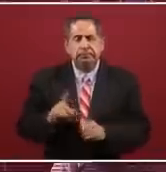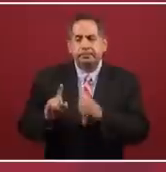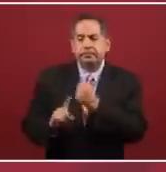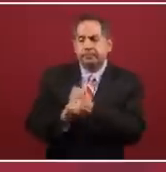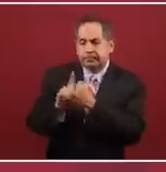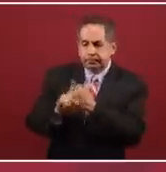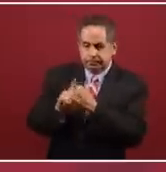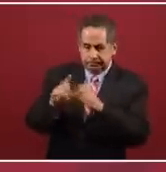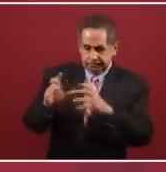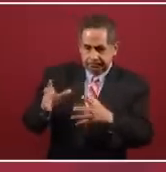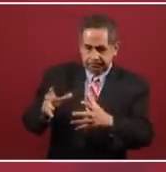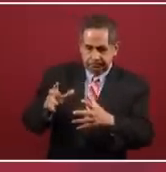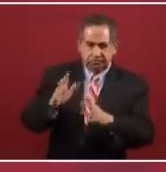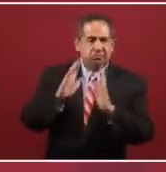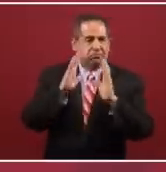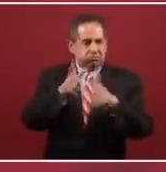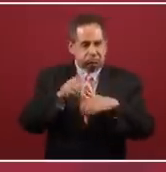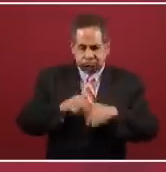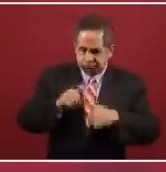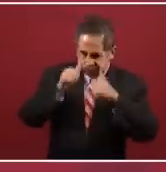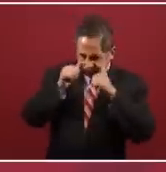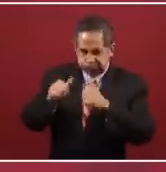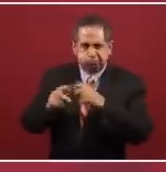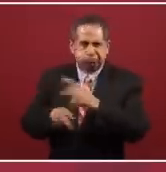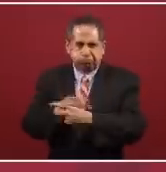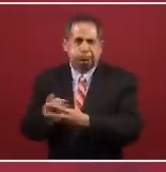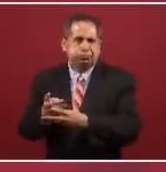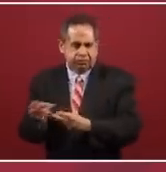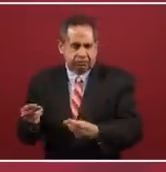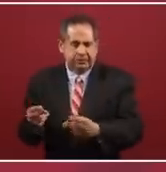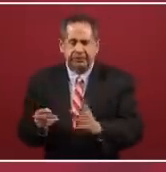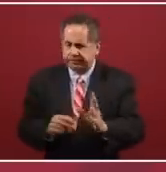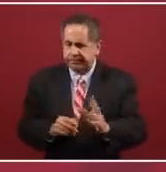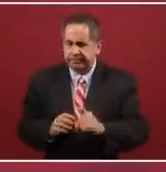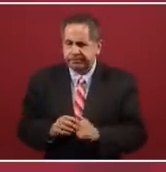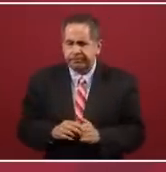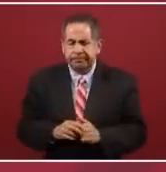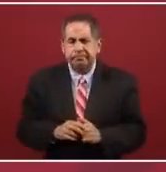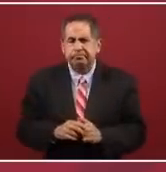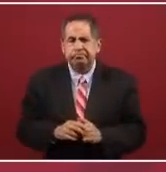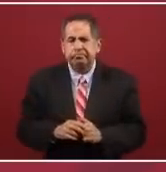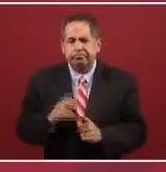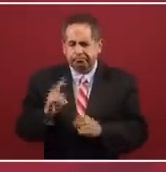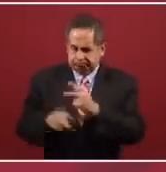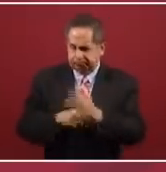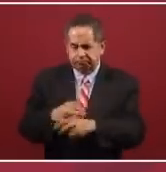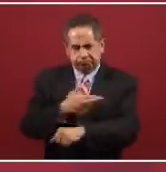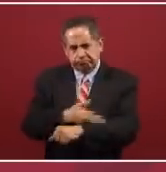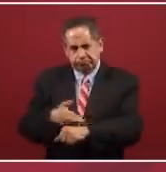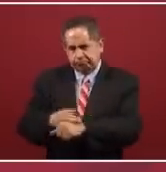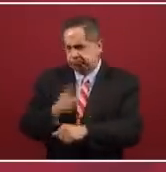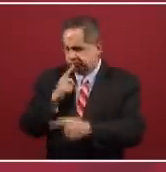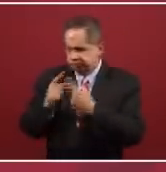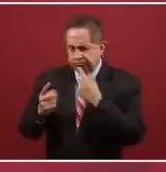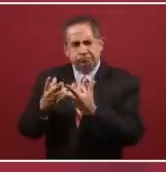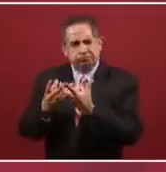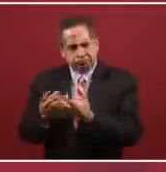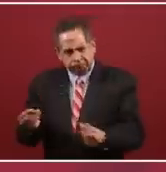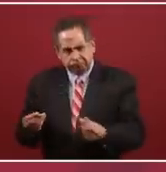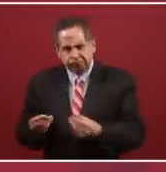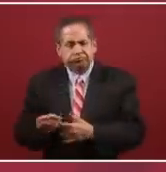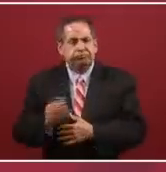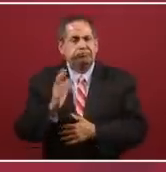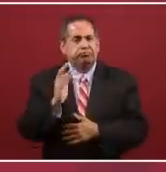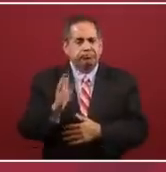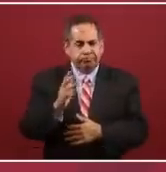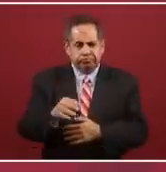problema que se está atendiendo, que se va a resolver, estamos trabajando